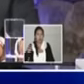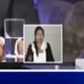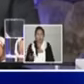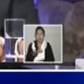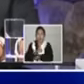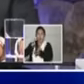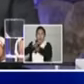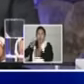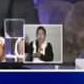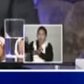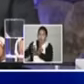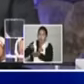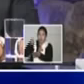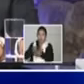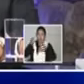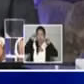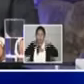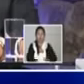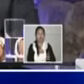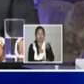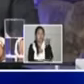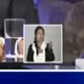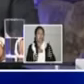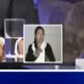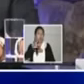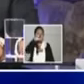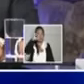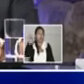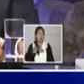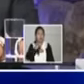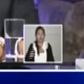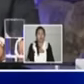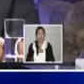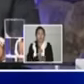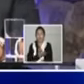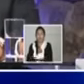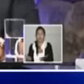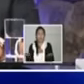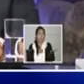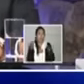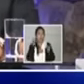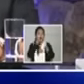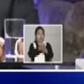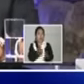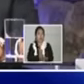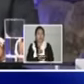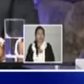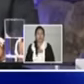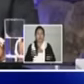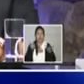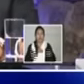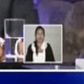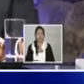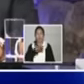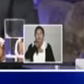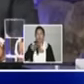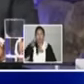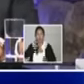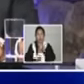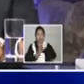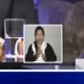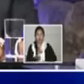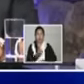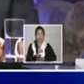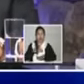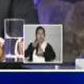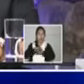del crecimiento económico, entre otras cosas, también un ministerio de apoyo para las regiones. Eso